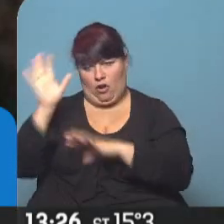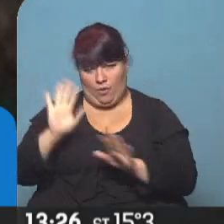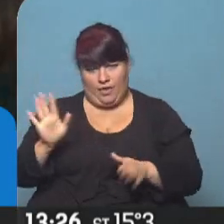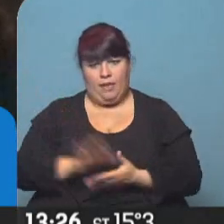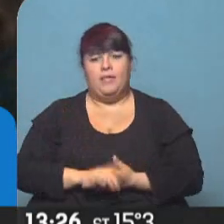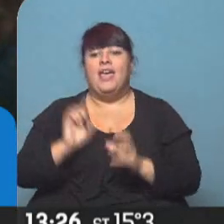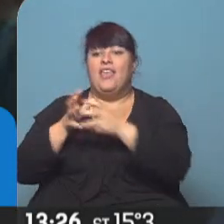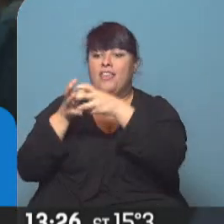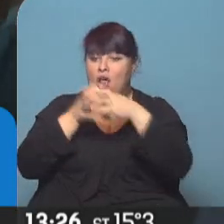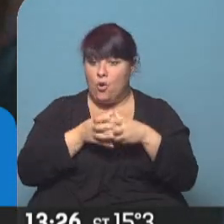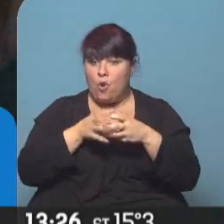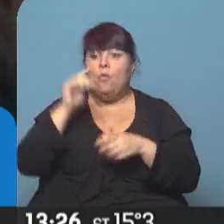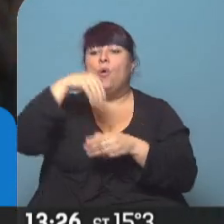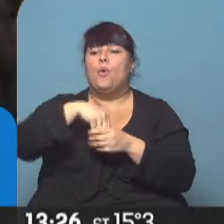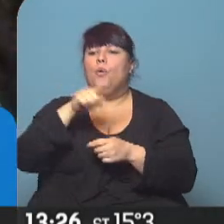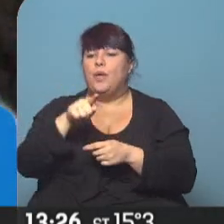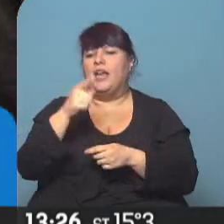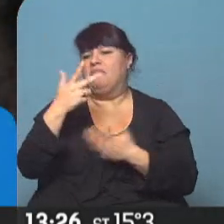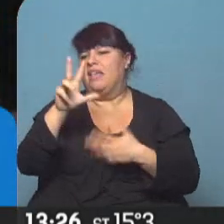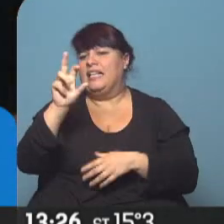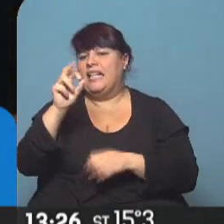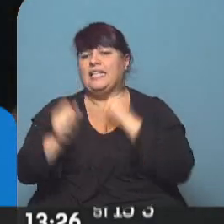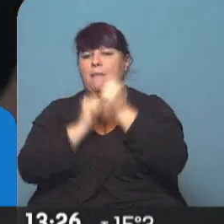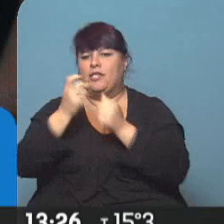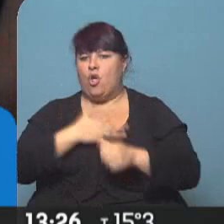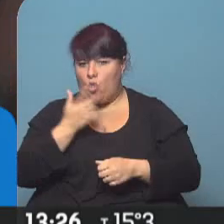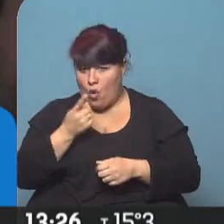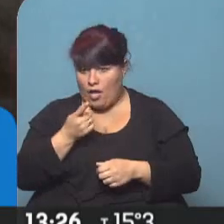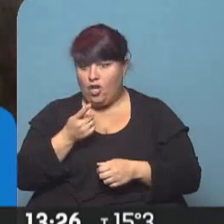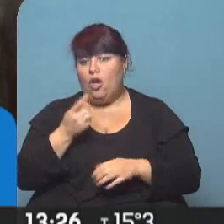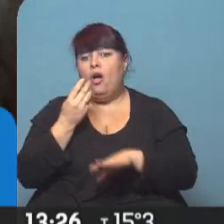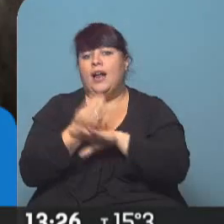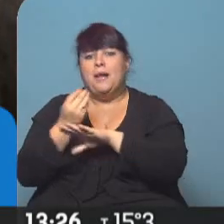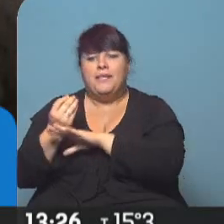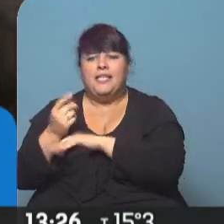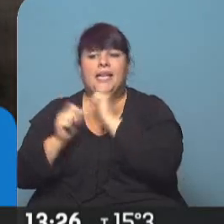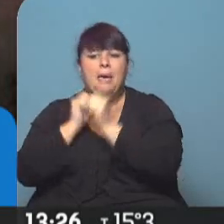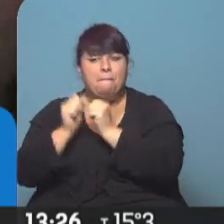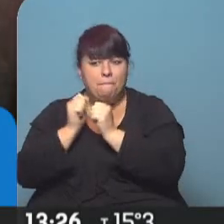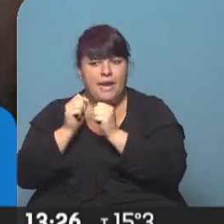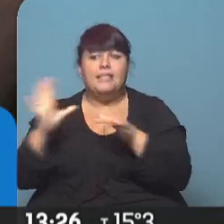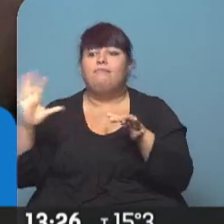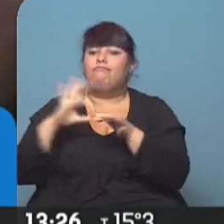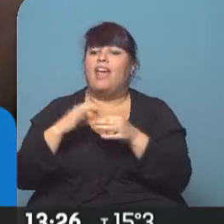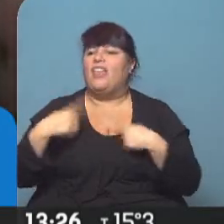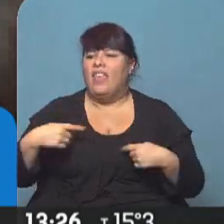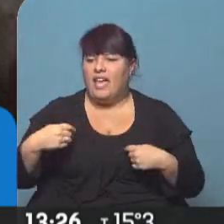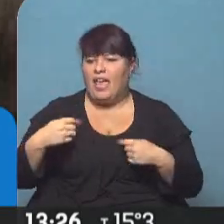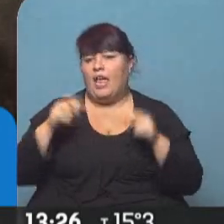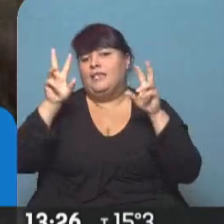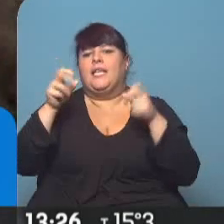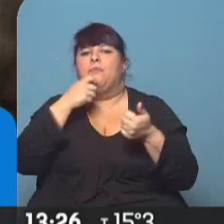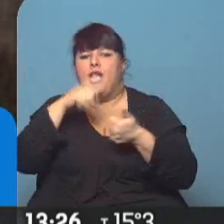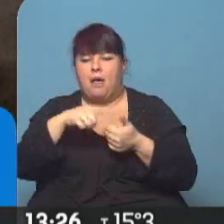la delegación formarán parte unos 30 empresarios que representan compañías vinculadas a rubros